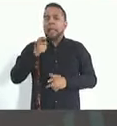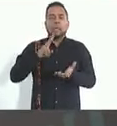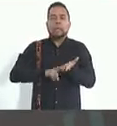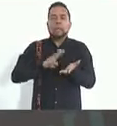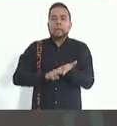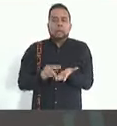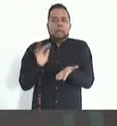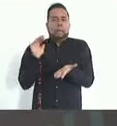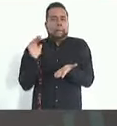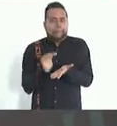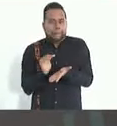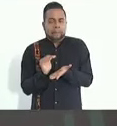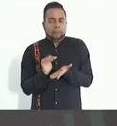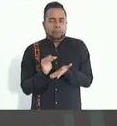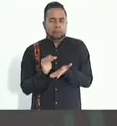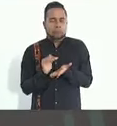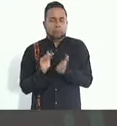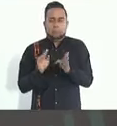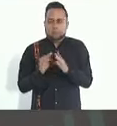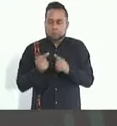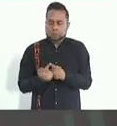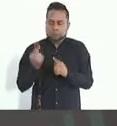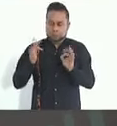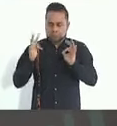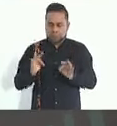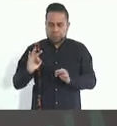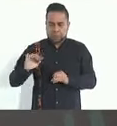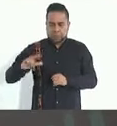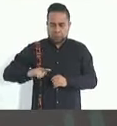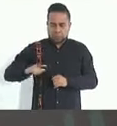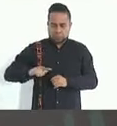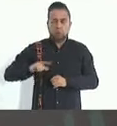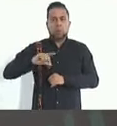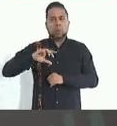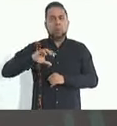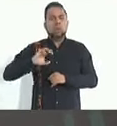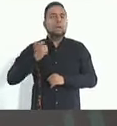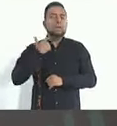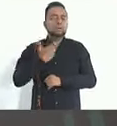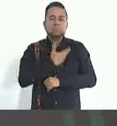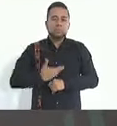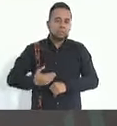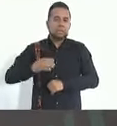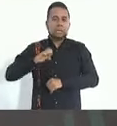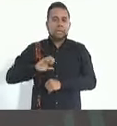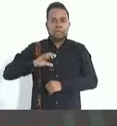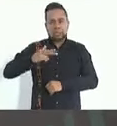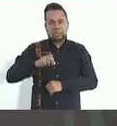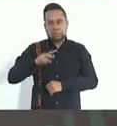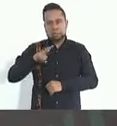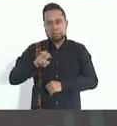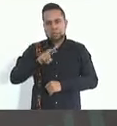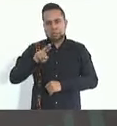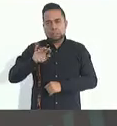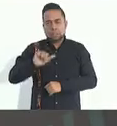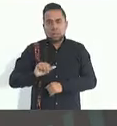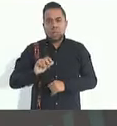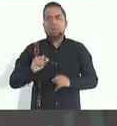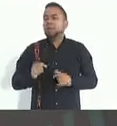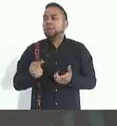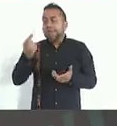había desde el gobierno de Echeverría. Pues, ¿qué creen? Que vamos a terminar ya el